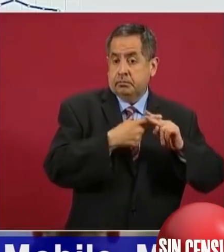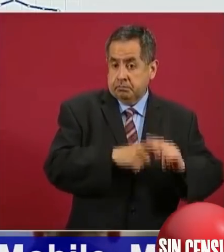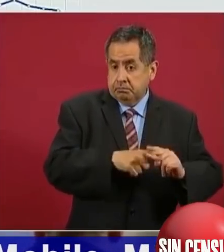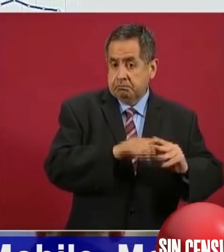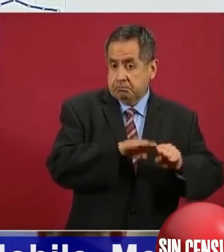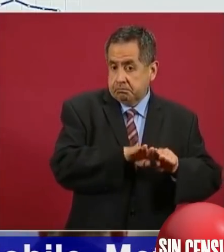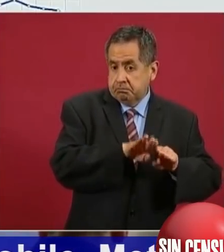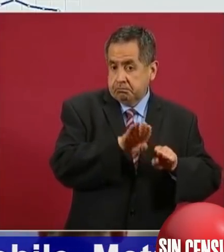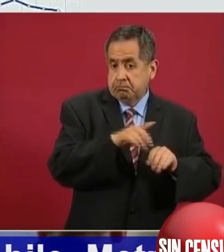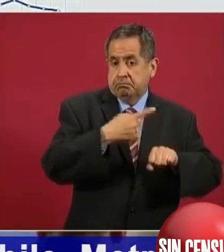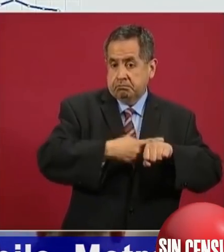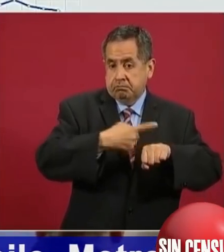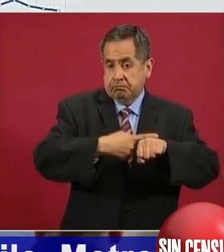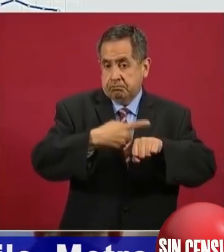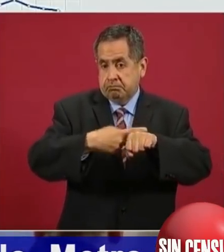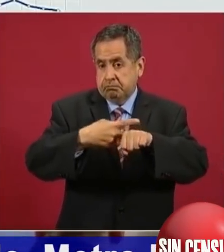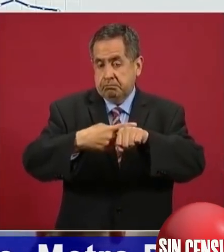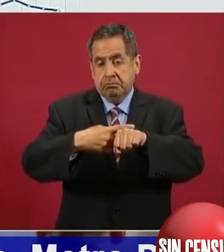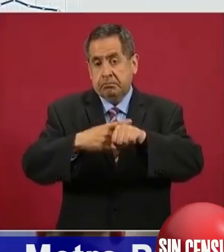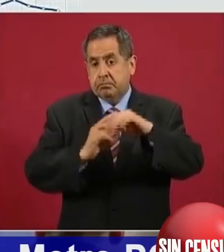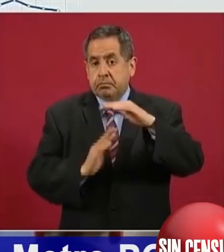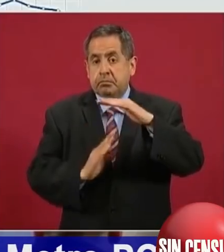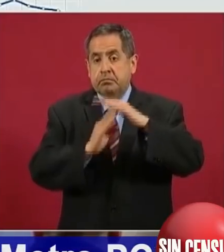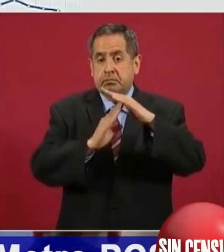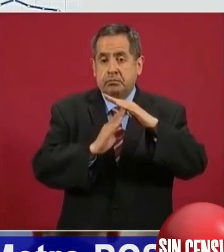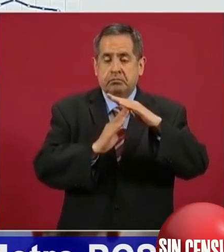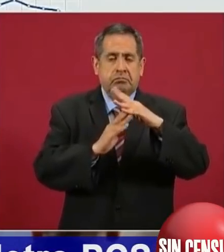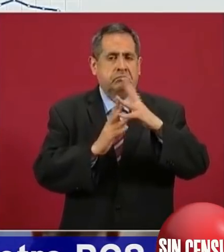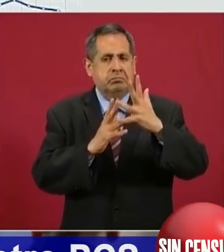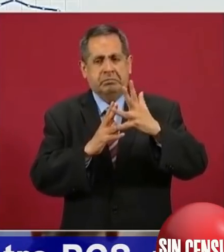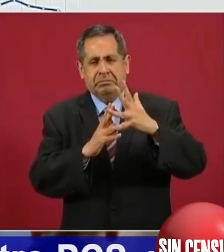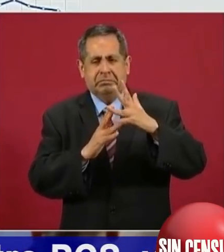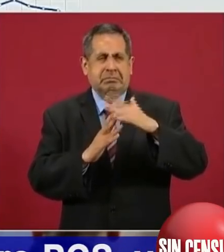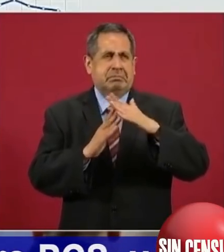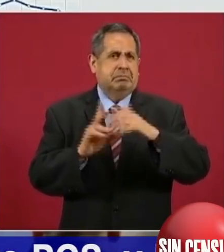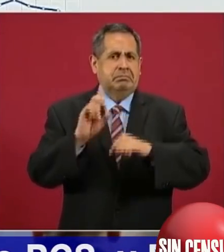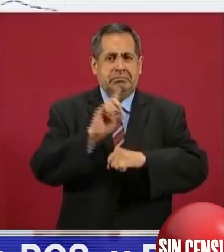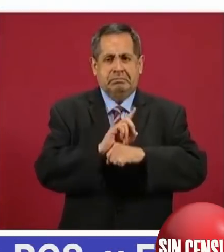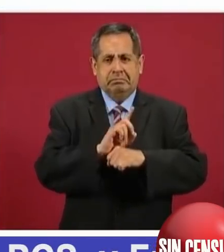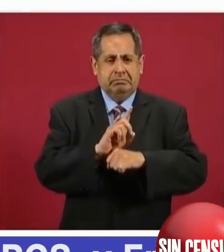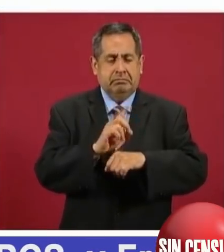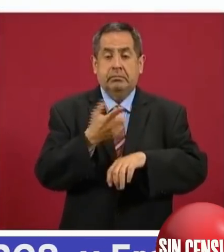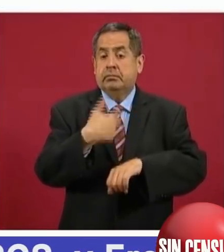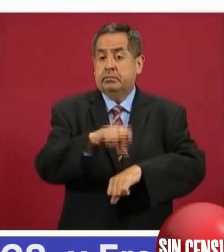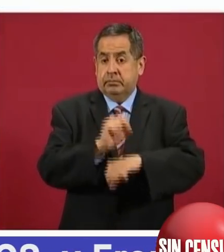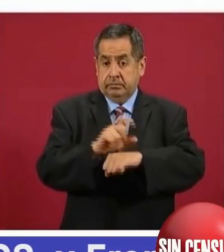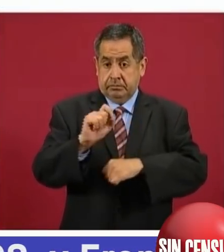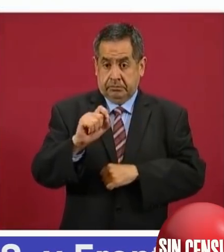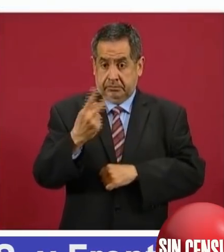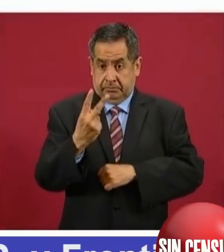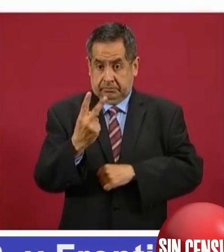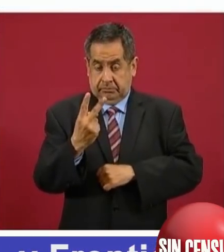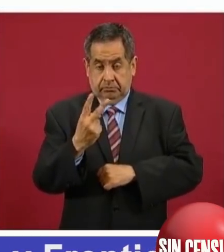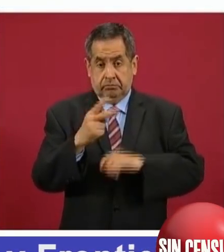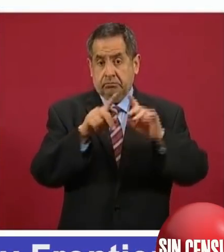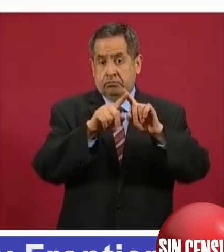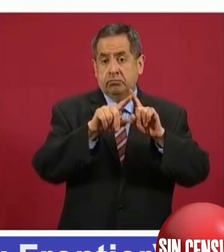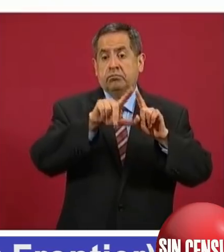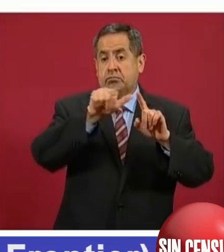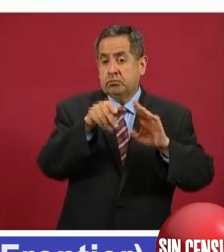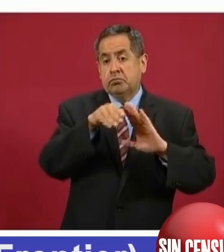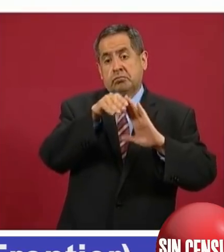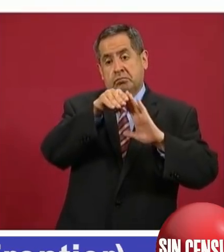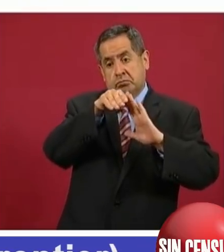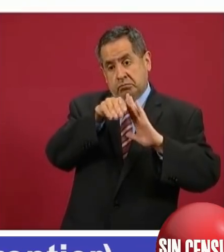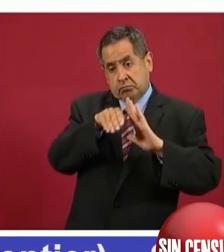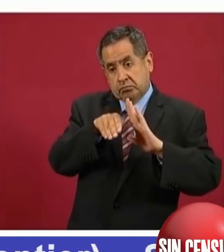número de personas enfermas. Después llegó a un punto posiblemente máximo en la semana 22, empezó a disminuir,